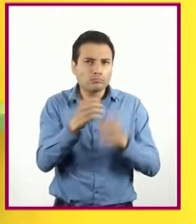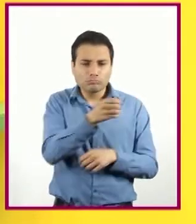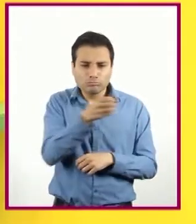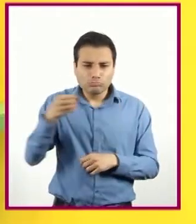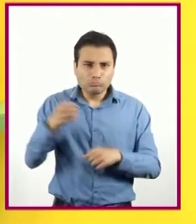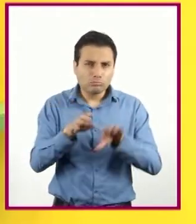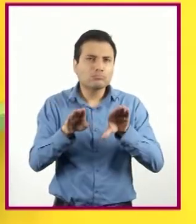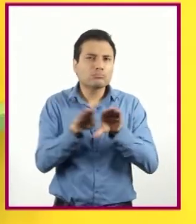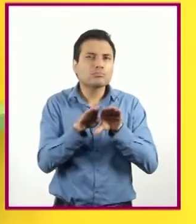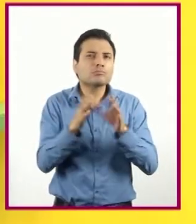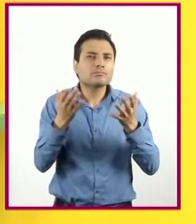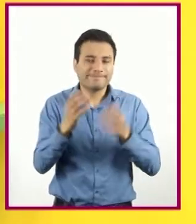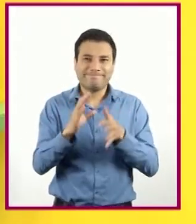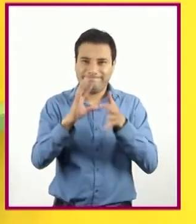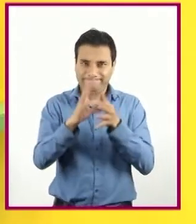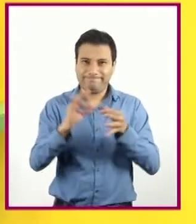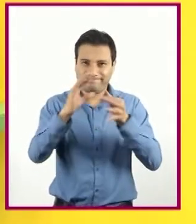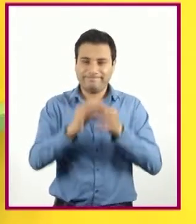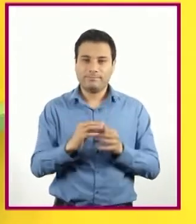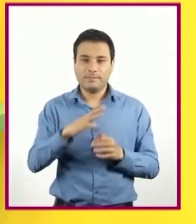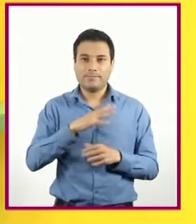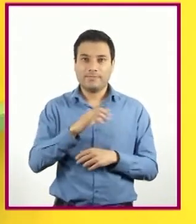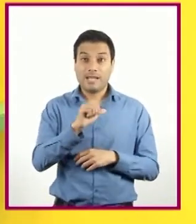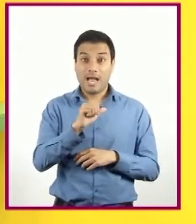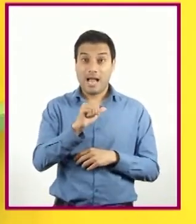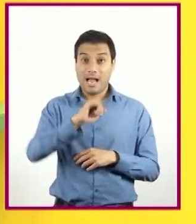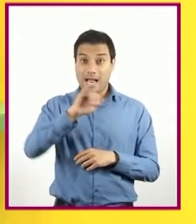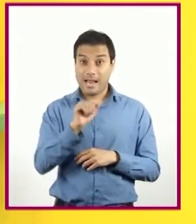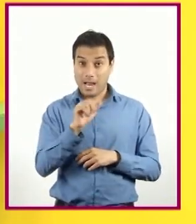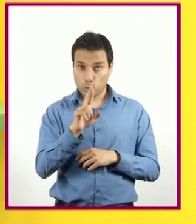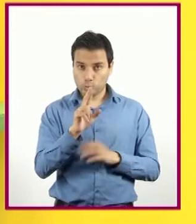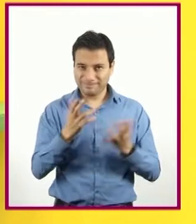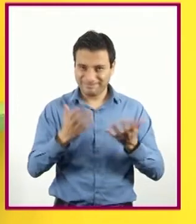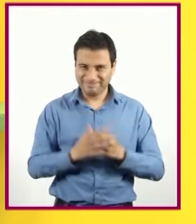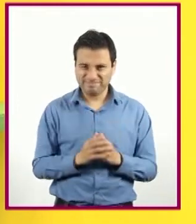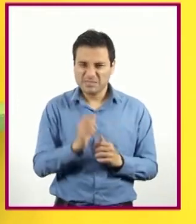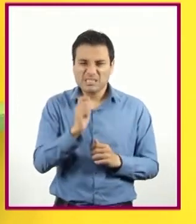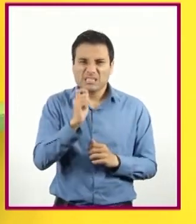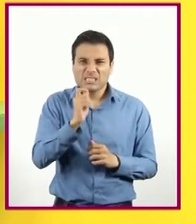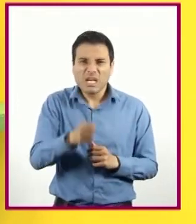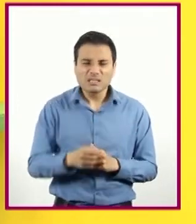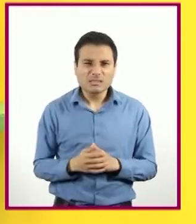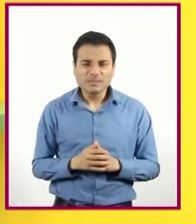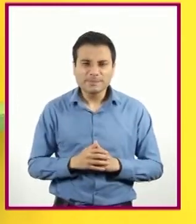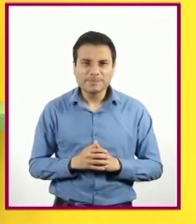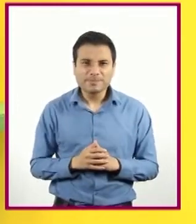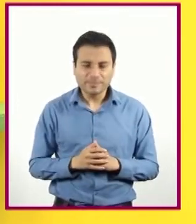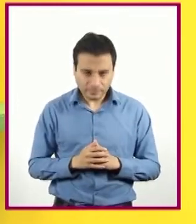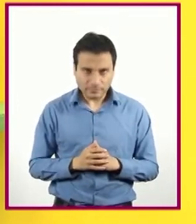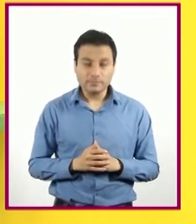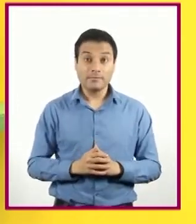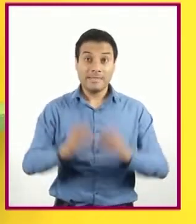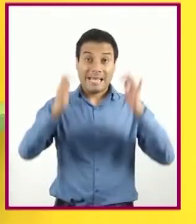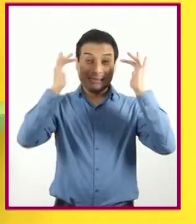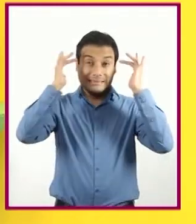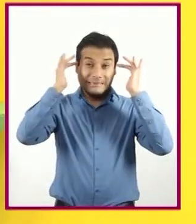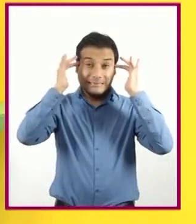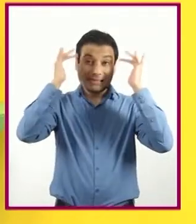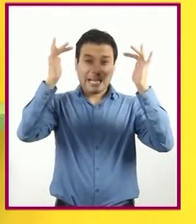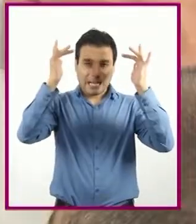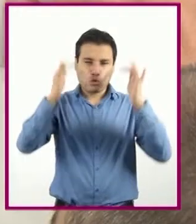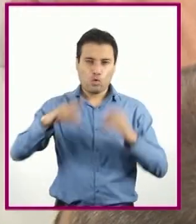organización política. El Ahau o Cujul Ahau, que significaba el sagrado o